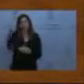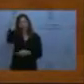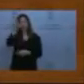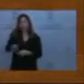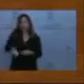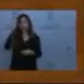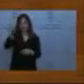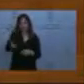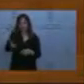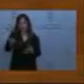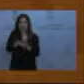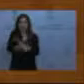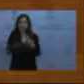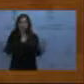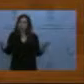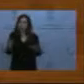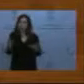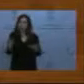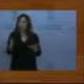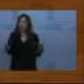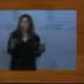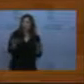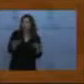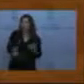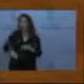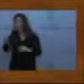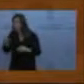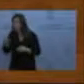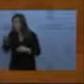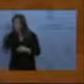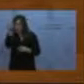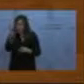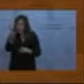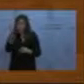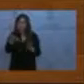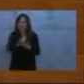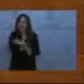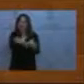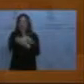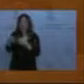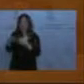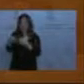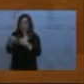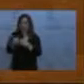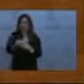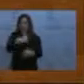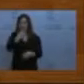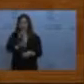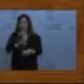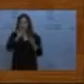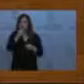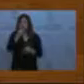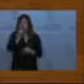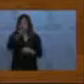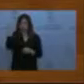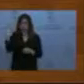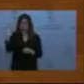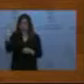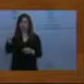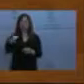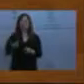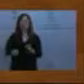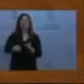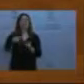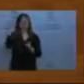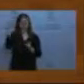importante. Es urgente, pero entre urgente e importante el conjunto me pareció que era una moción muy adecuada. Y mire, hace 2 años tuve la suerte de ser